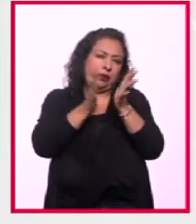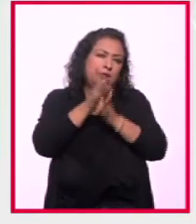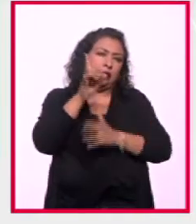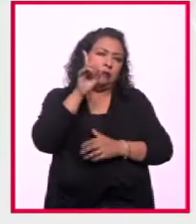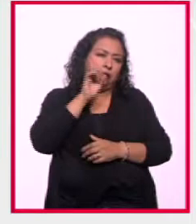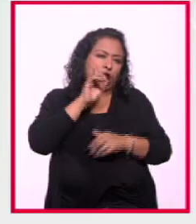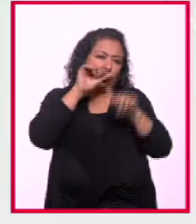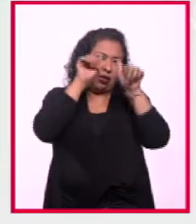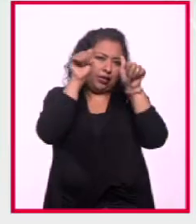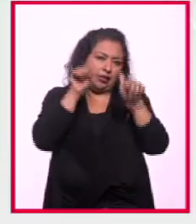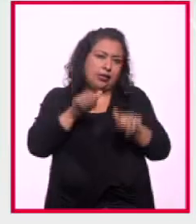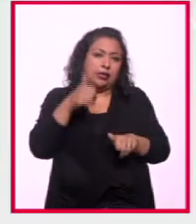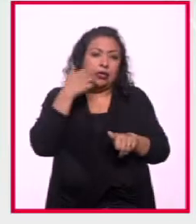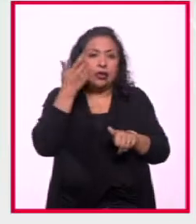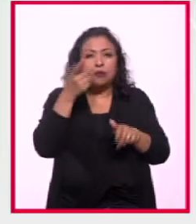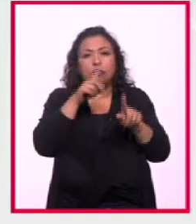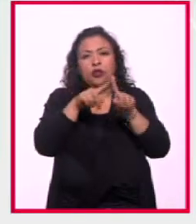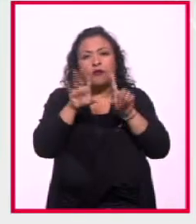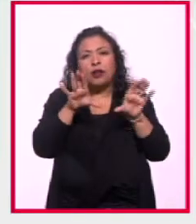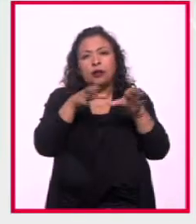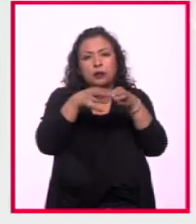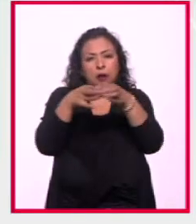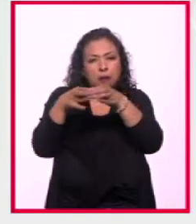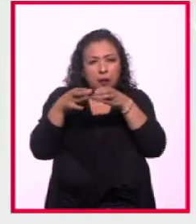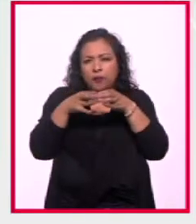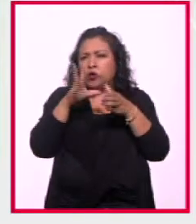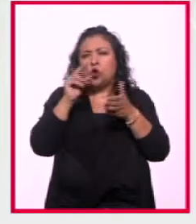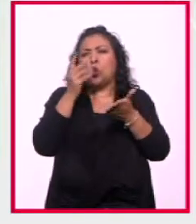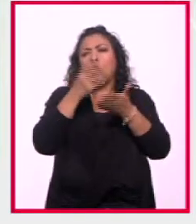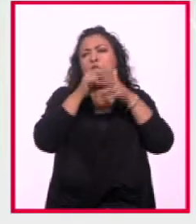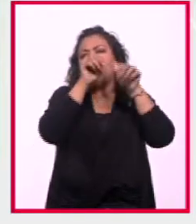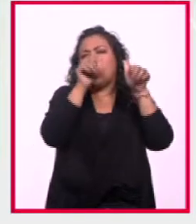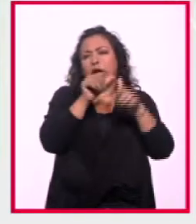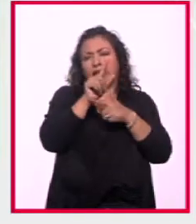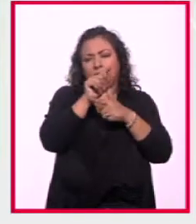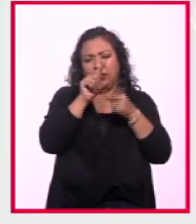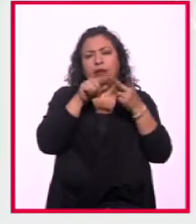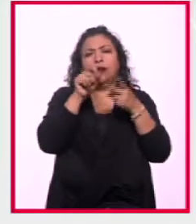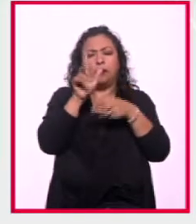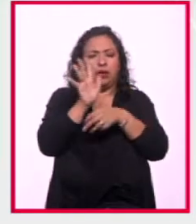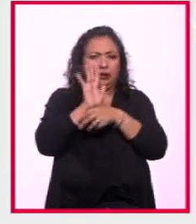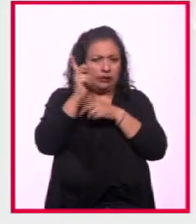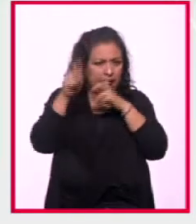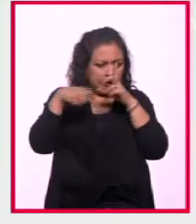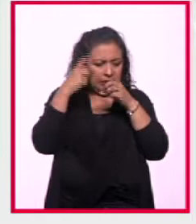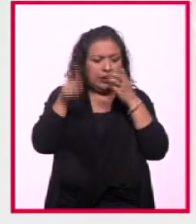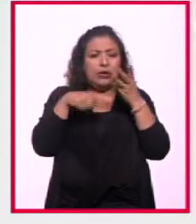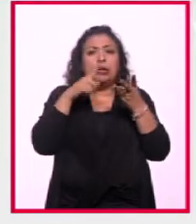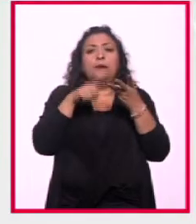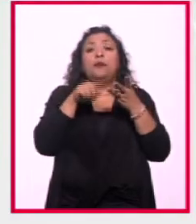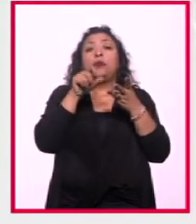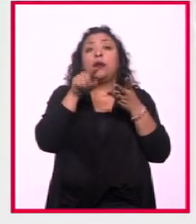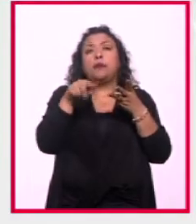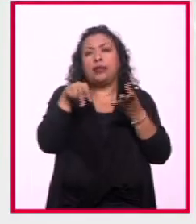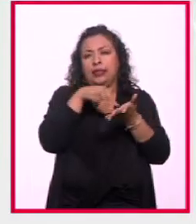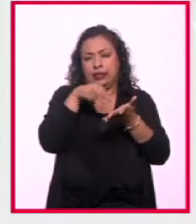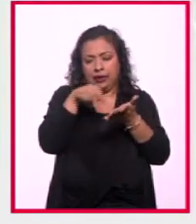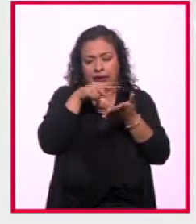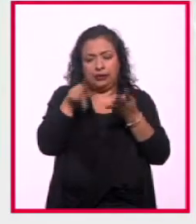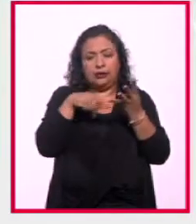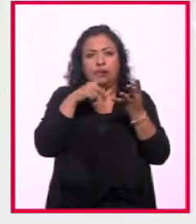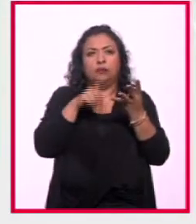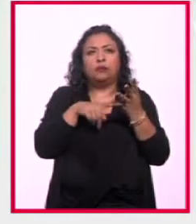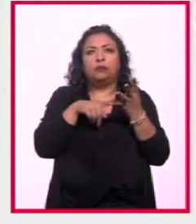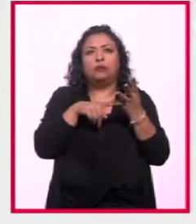tratamos de abarcar diferentes disciplinas no solamente artes plásticas también cinematografía también danza